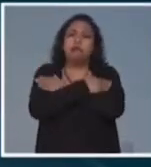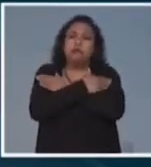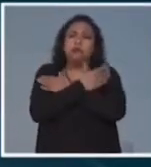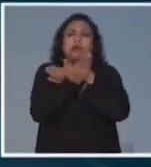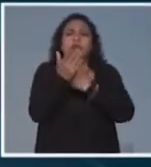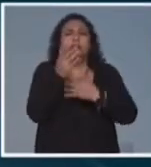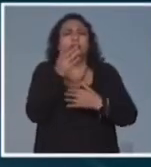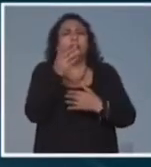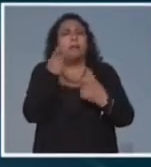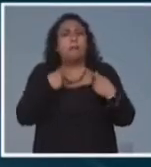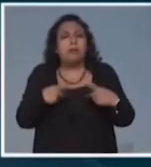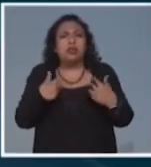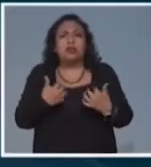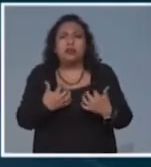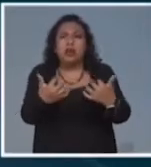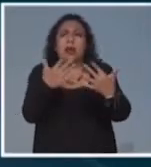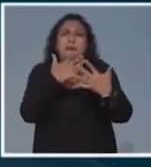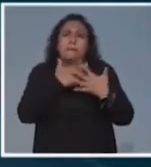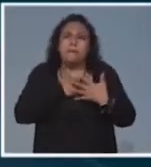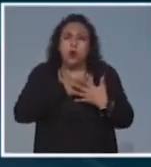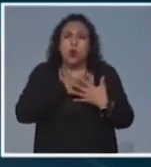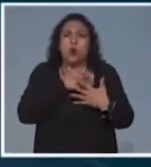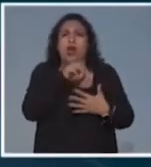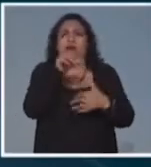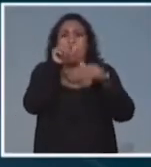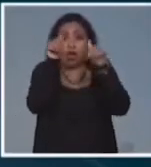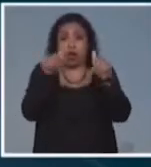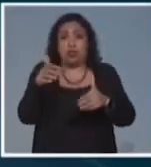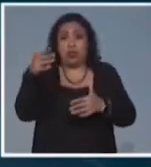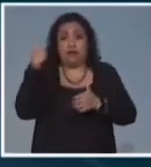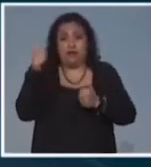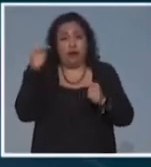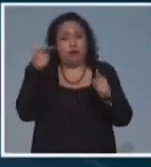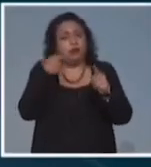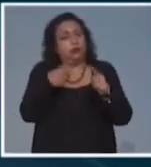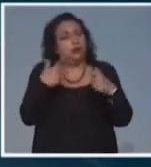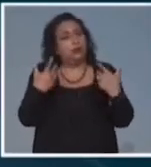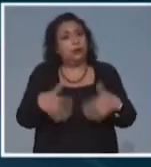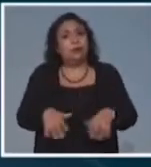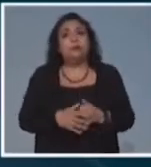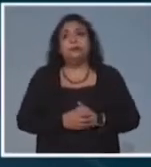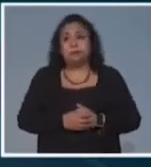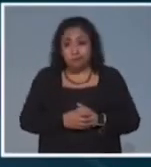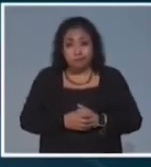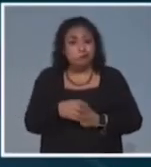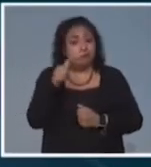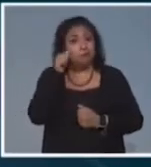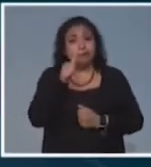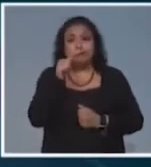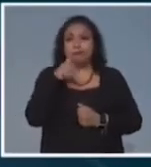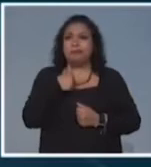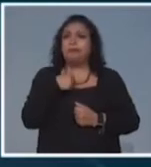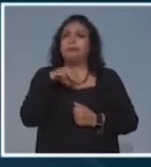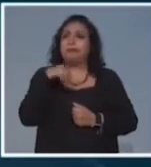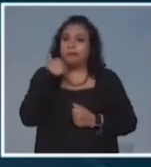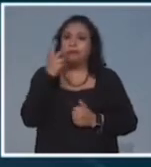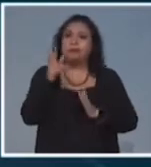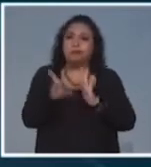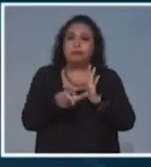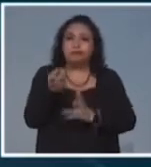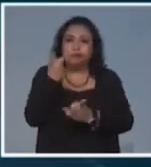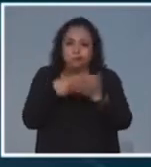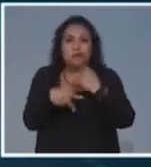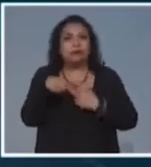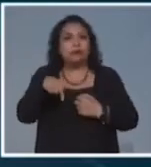amor muy profundo y muy verdadero por el arte y por el arte flamenco en concreto, ¿no? Que siempre me ha hecho querer regresar con